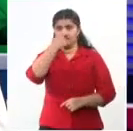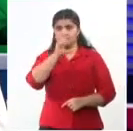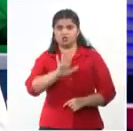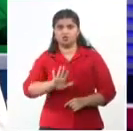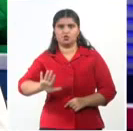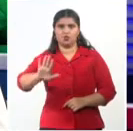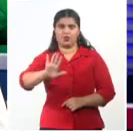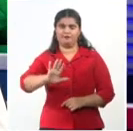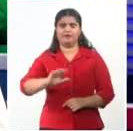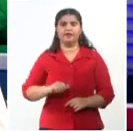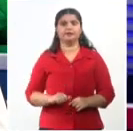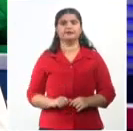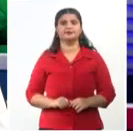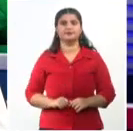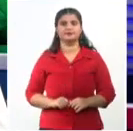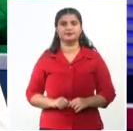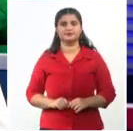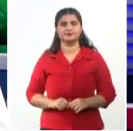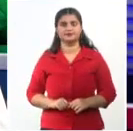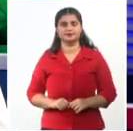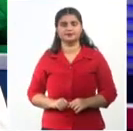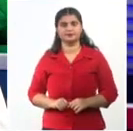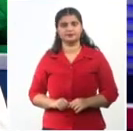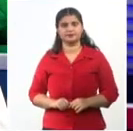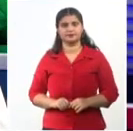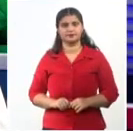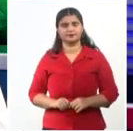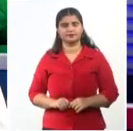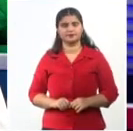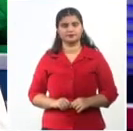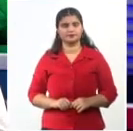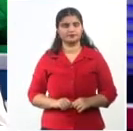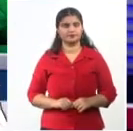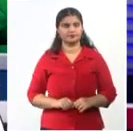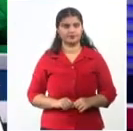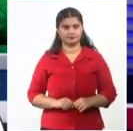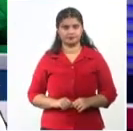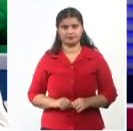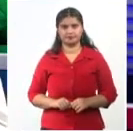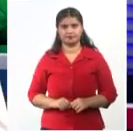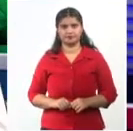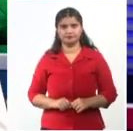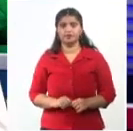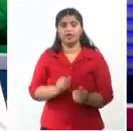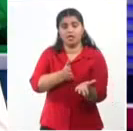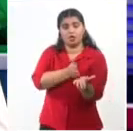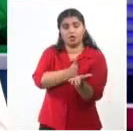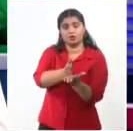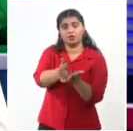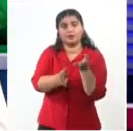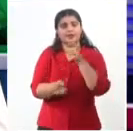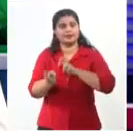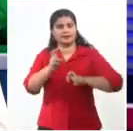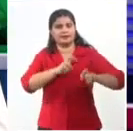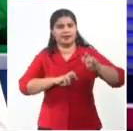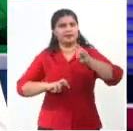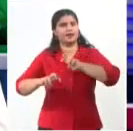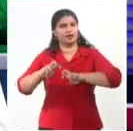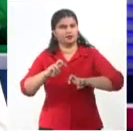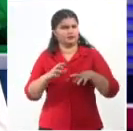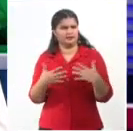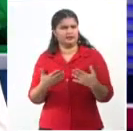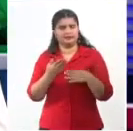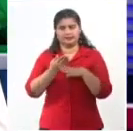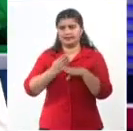Esto después no es que haya variado, sino que todavía se está investigando. Se está investigando en el